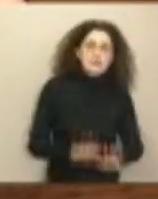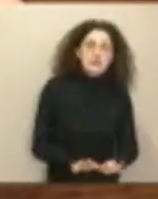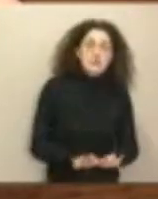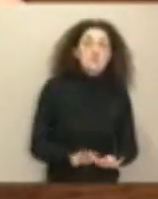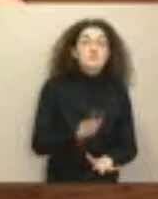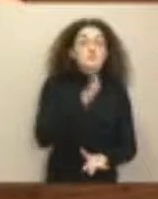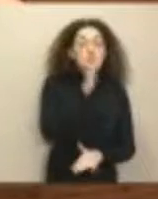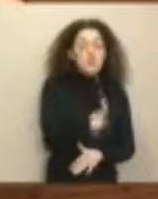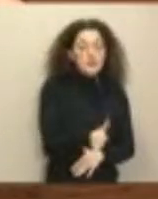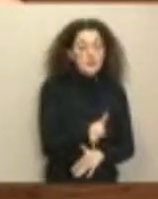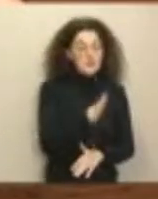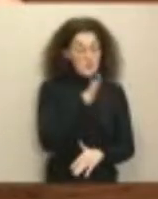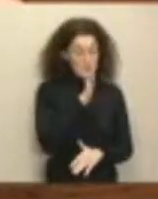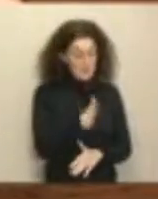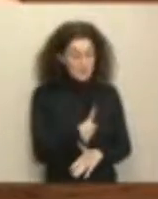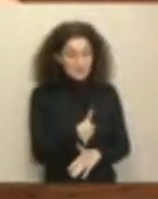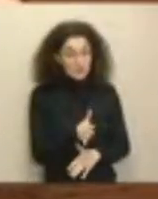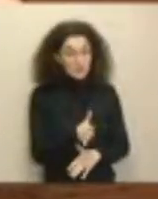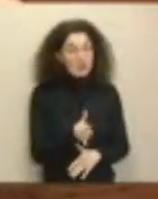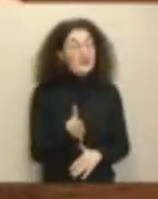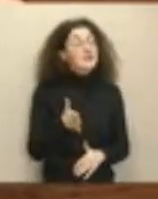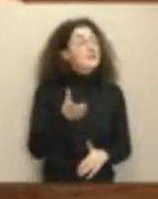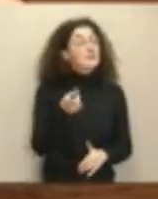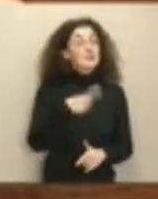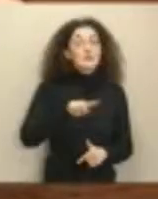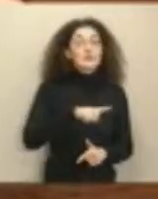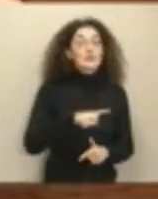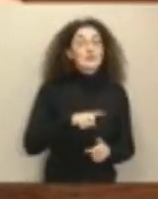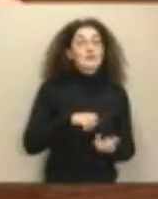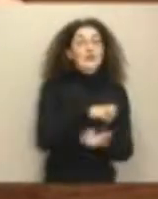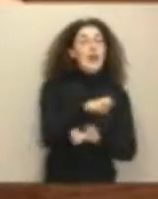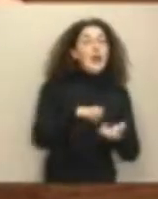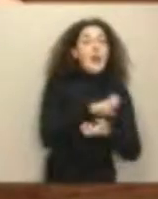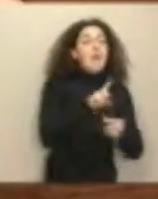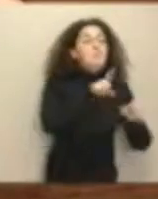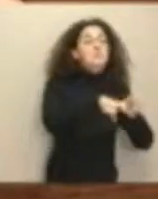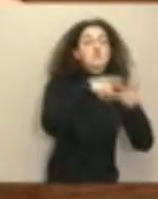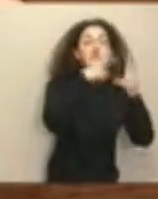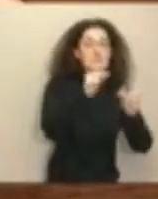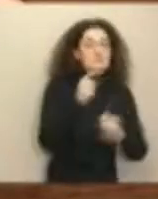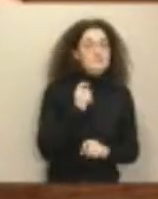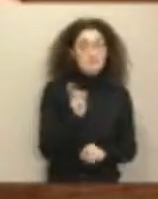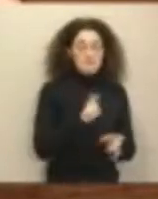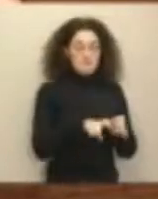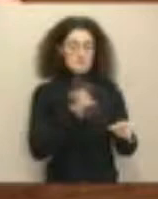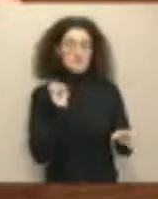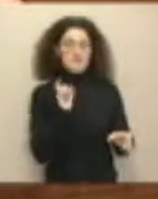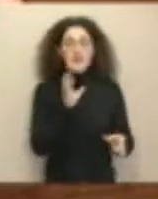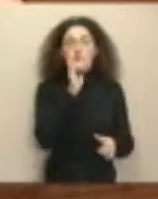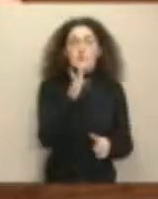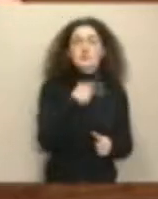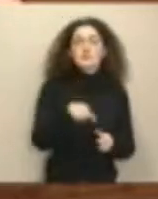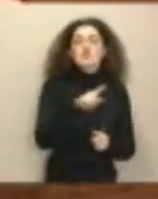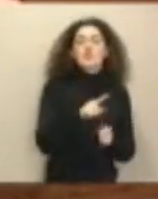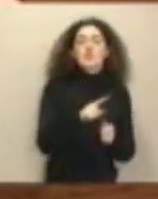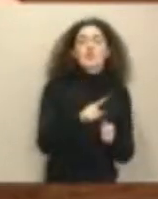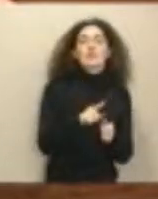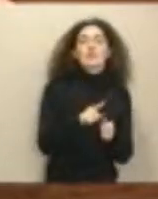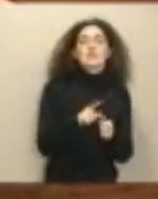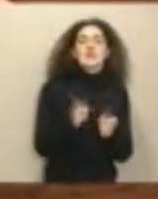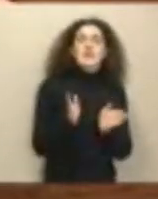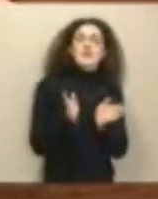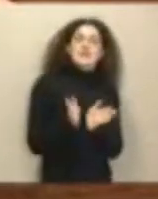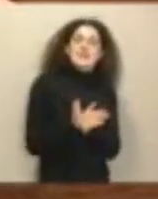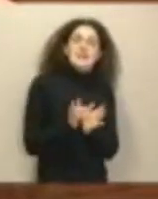por eso no estamos en el guirigay del no. Y por eso no estamos en la esquina del